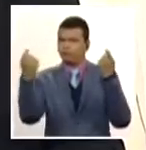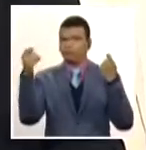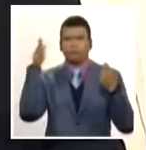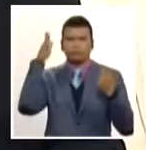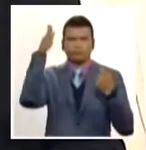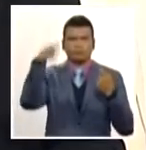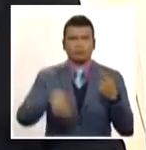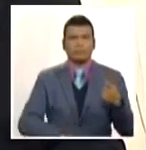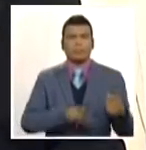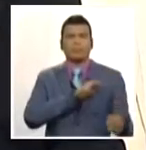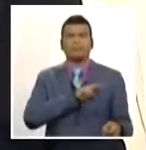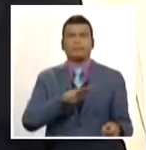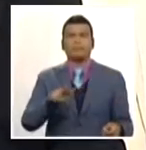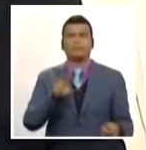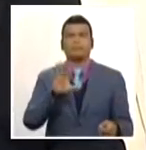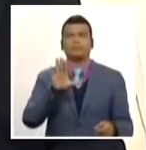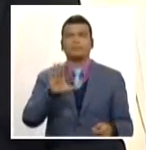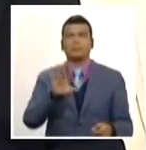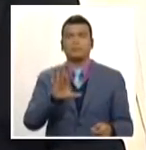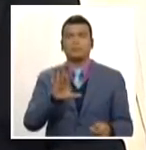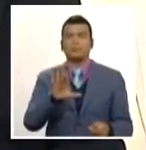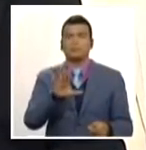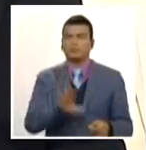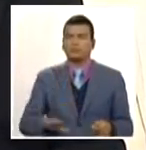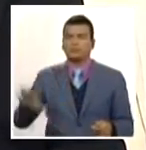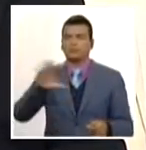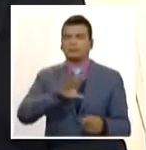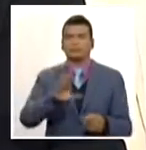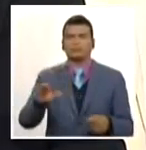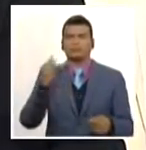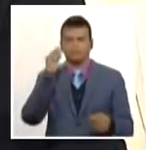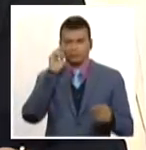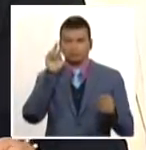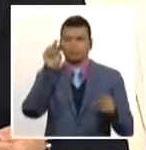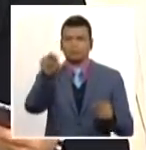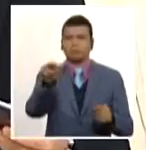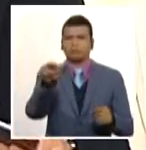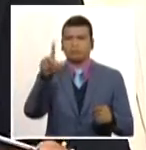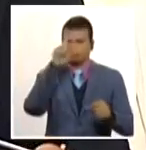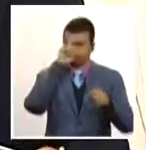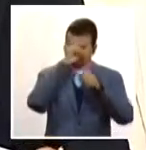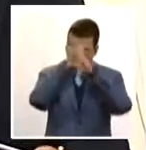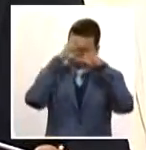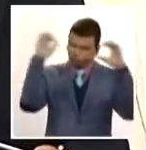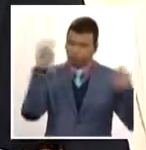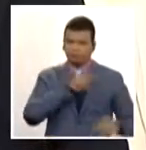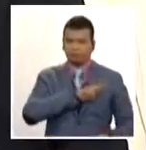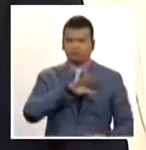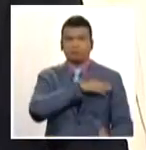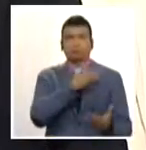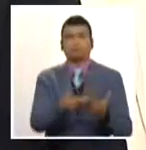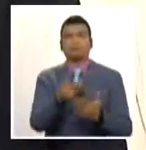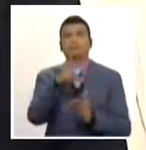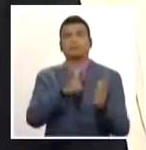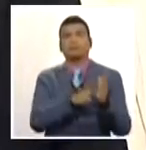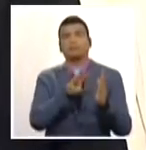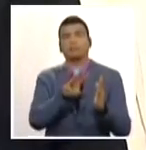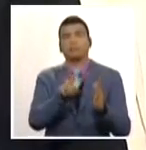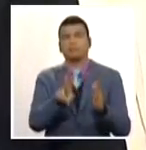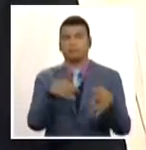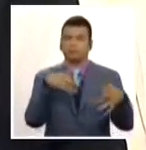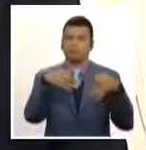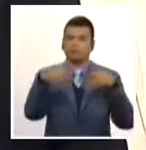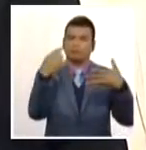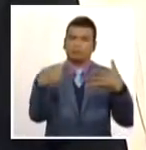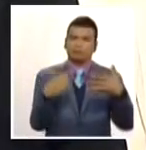de nuestro departamento en el Valle del Cauca. Estamos hablando de Visión Valle a 2032, de ahí se desprenden varios componentes que son los que analizaremos con